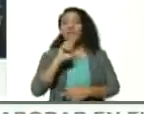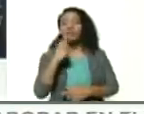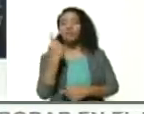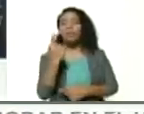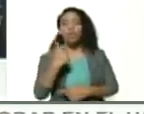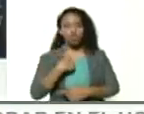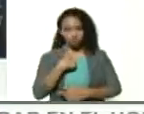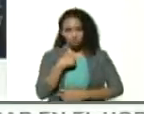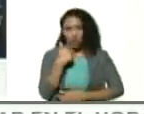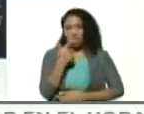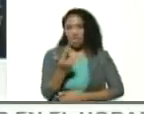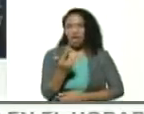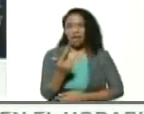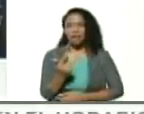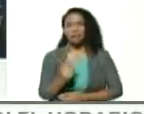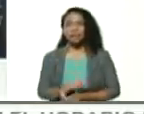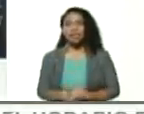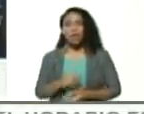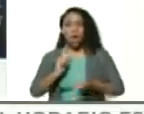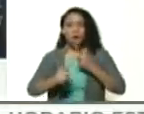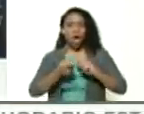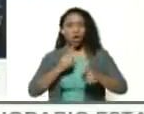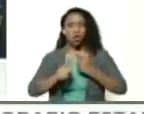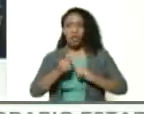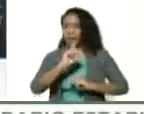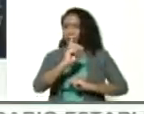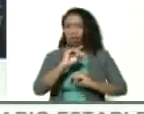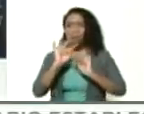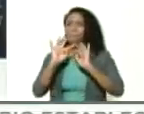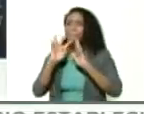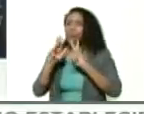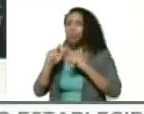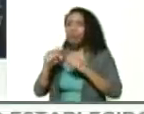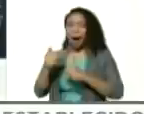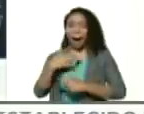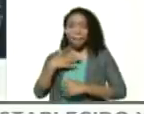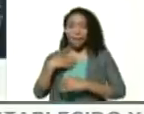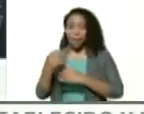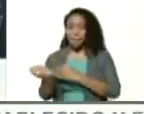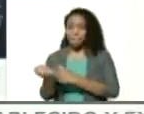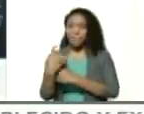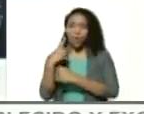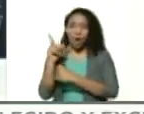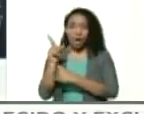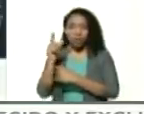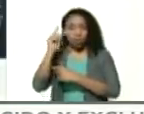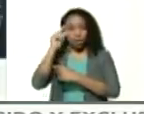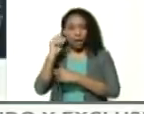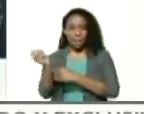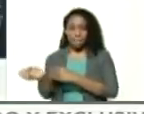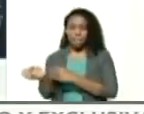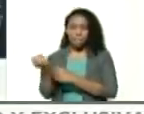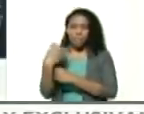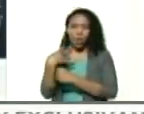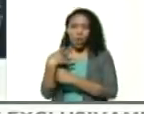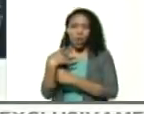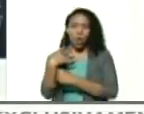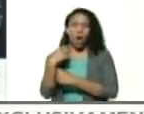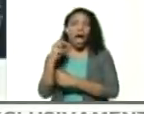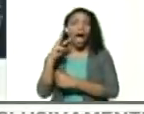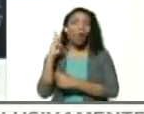le dije las cosas que no se han contado. A mí me mandaron en esos días a